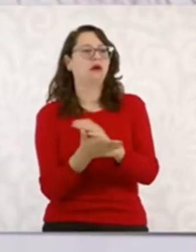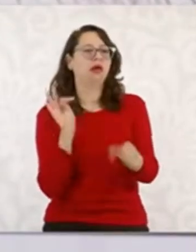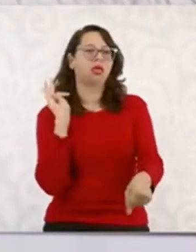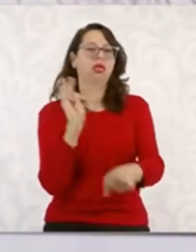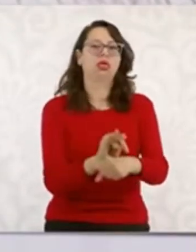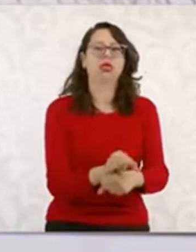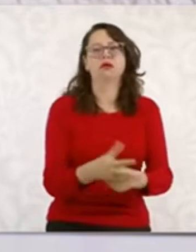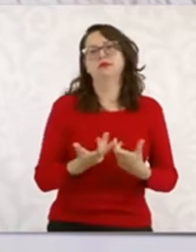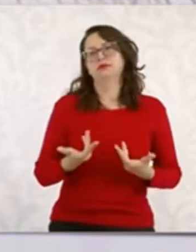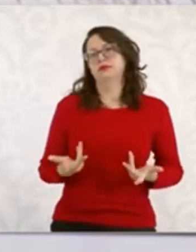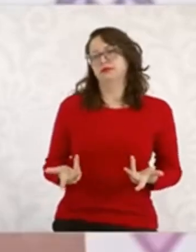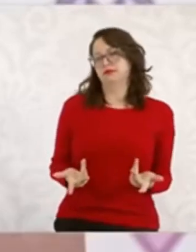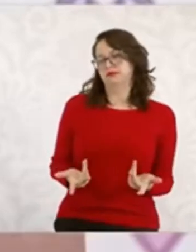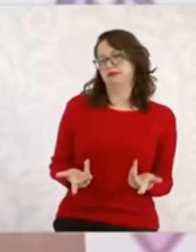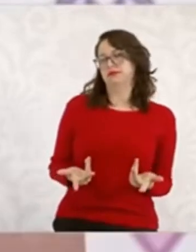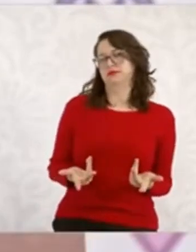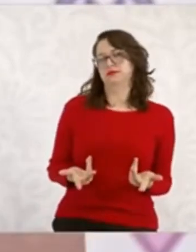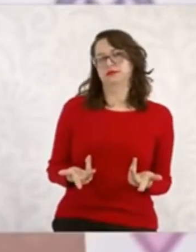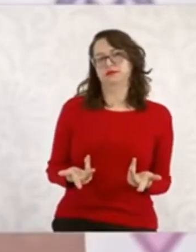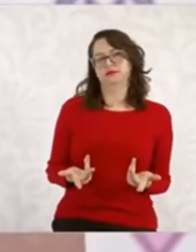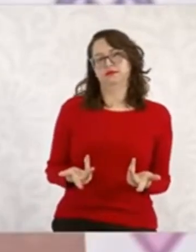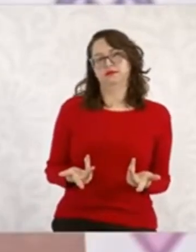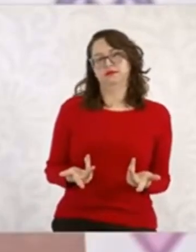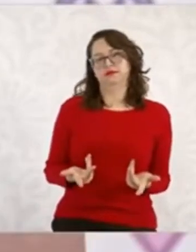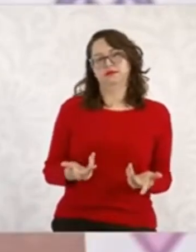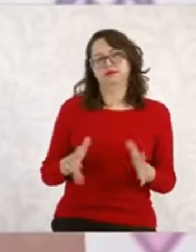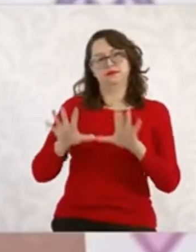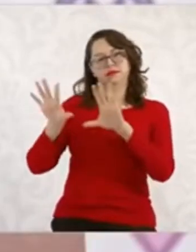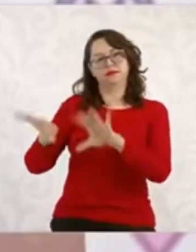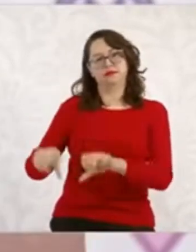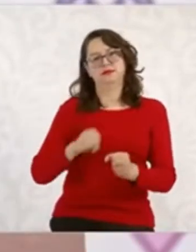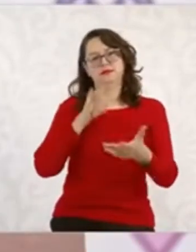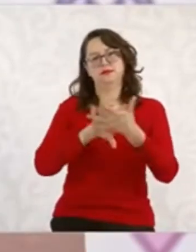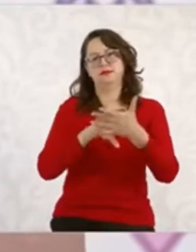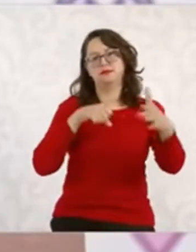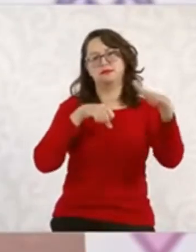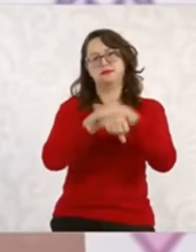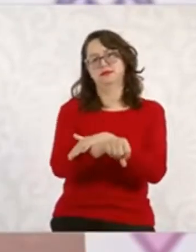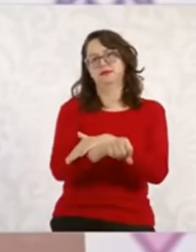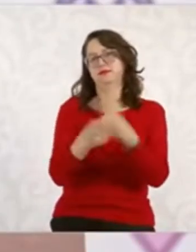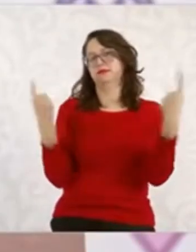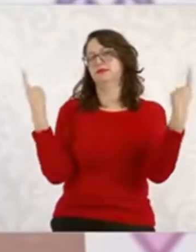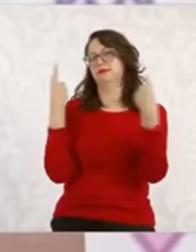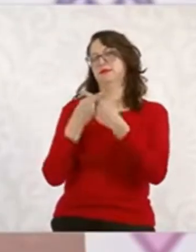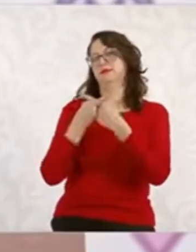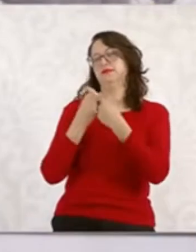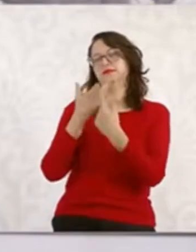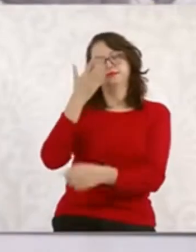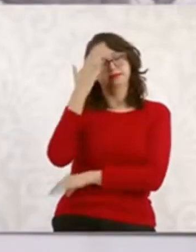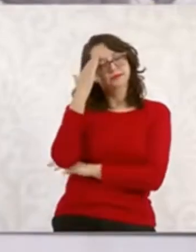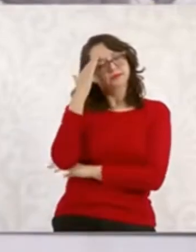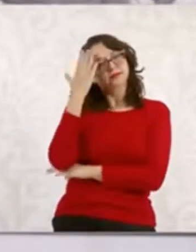guerra por vínculos con el narcotráfico. Bueno, ¿cómo no quieren que lo digamos?